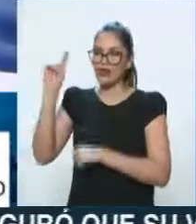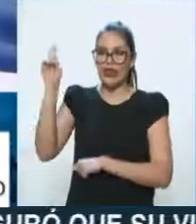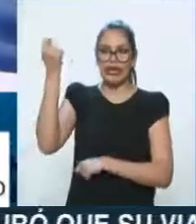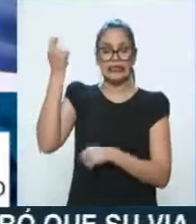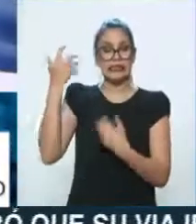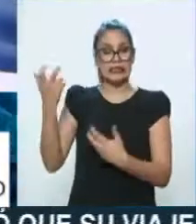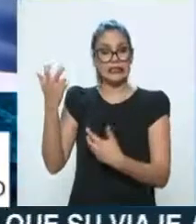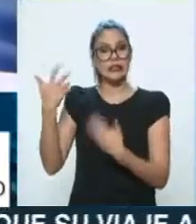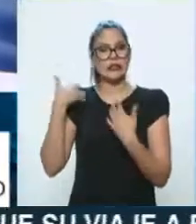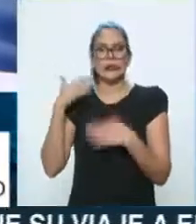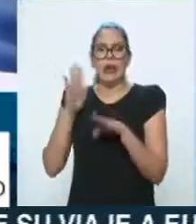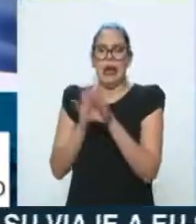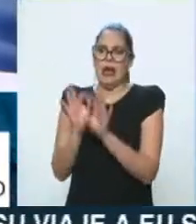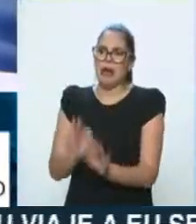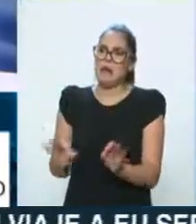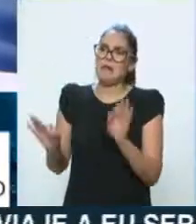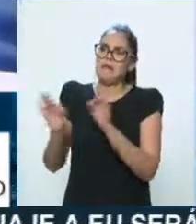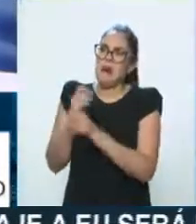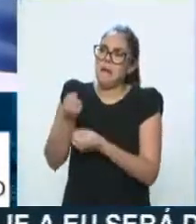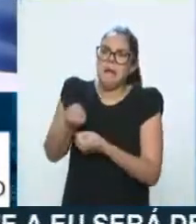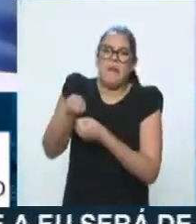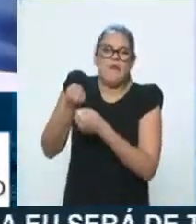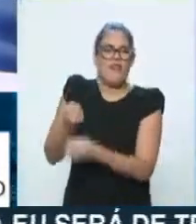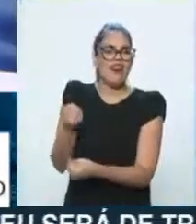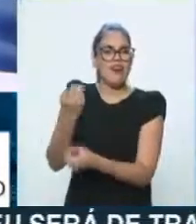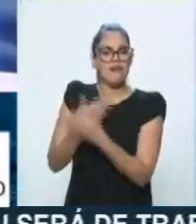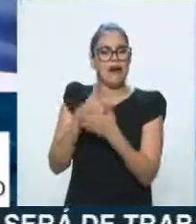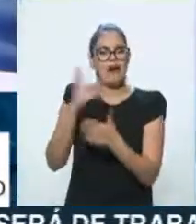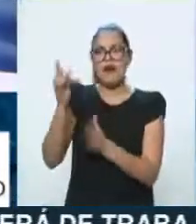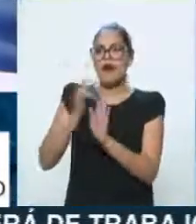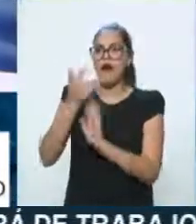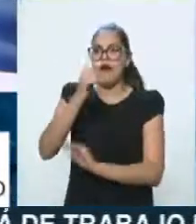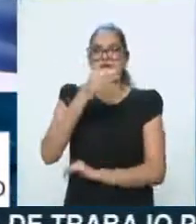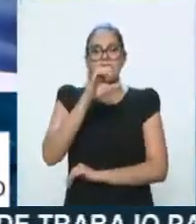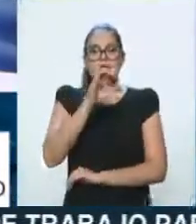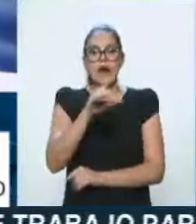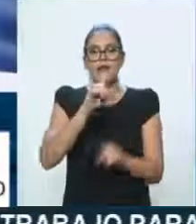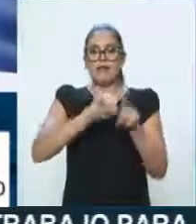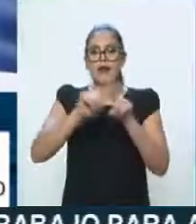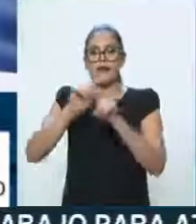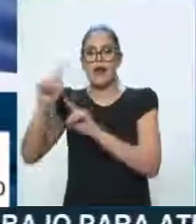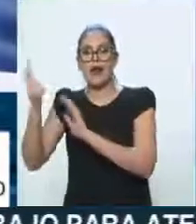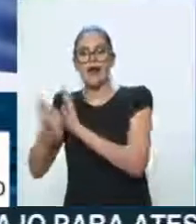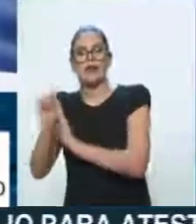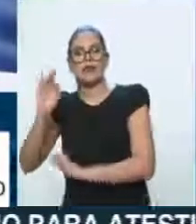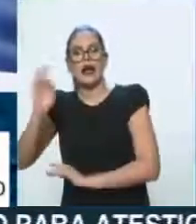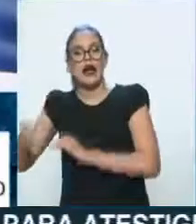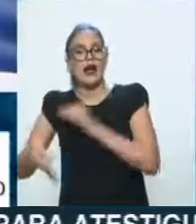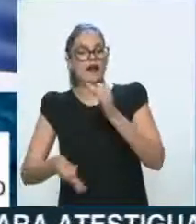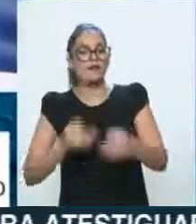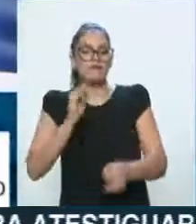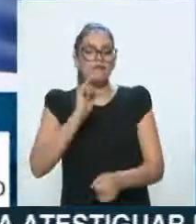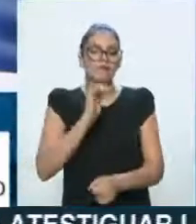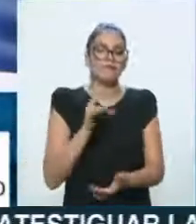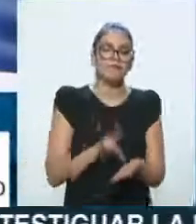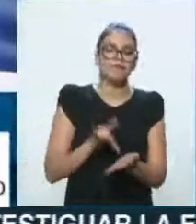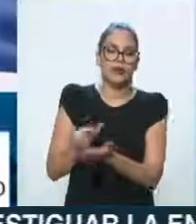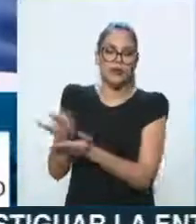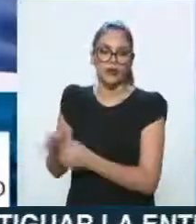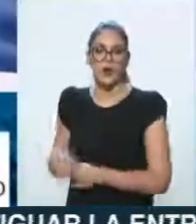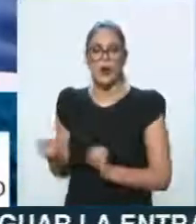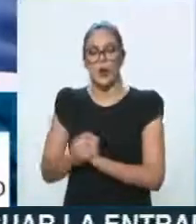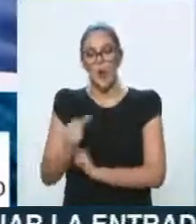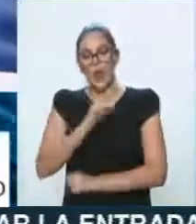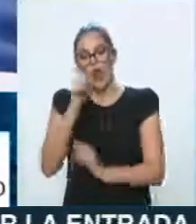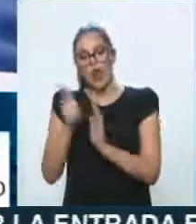tecnología se fortalece a través de las disciplinas del TEMEC y las diversas leyes que se aprobaron. Además de esta de propiedad industrial, está la Ley de